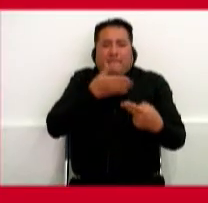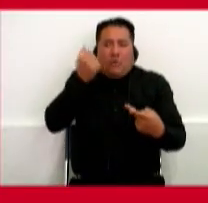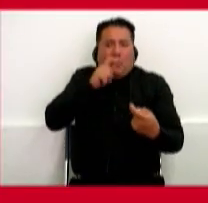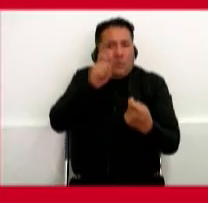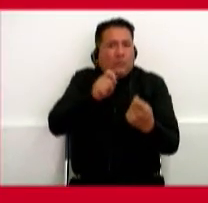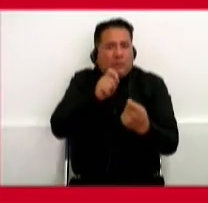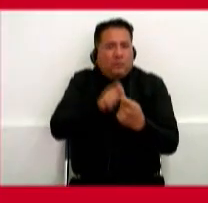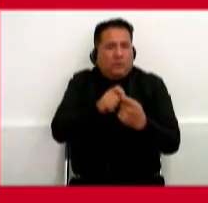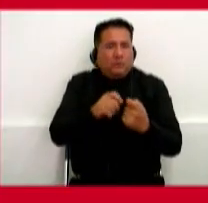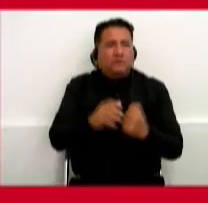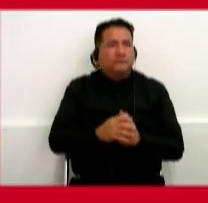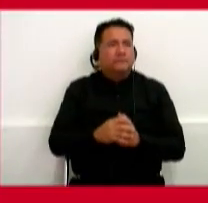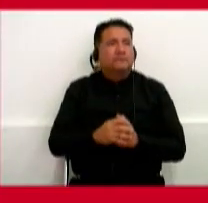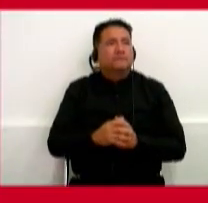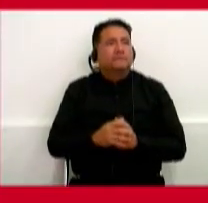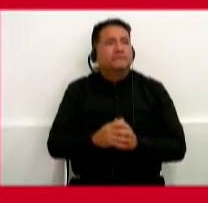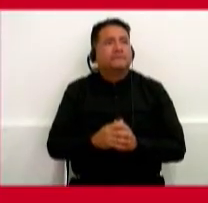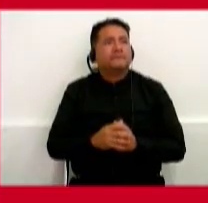operadores.